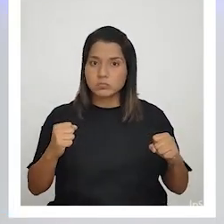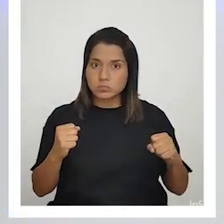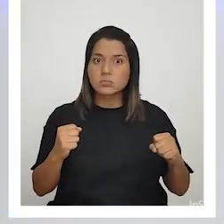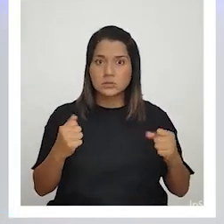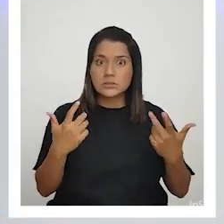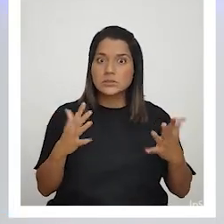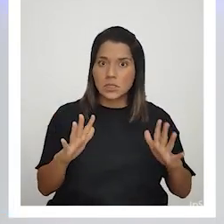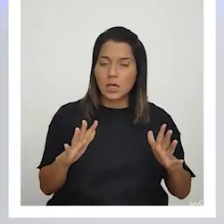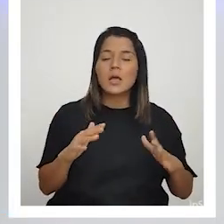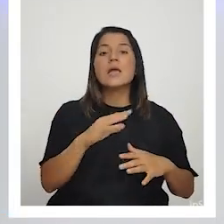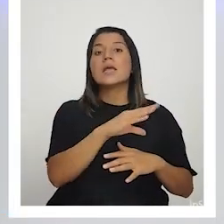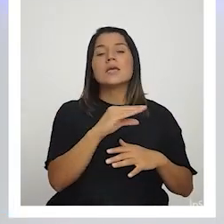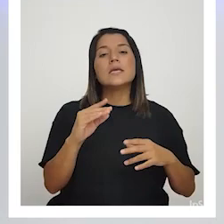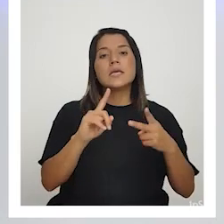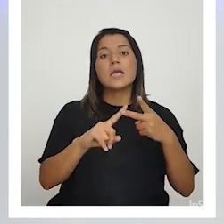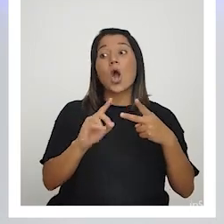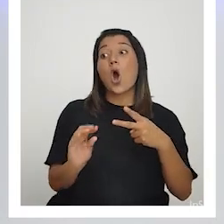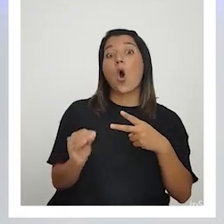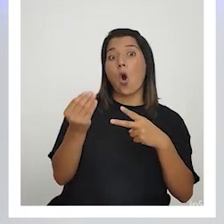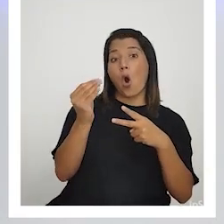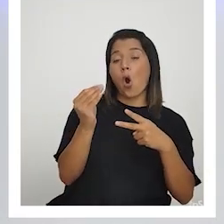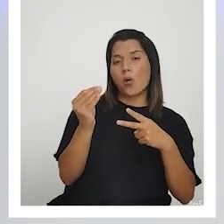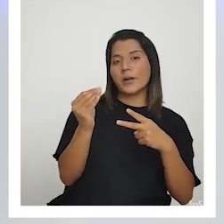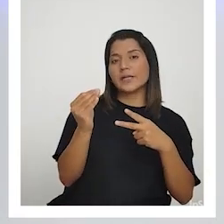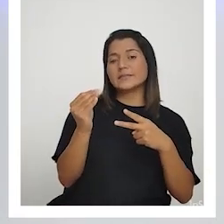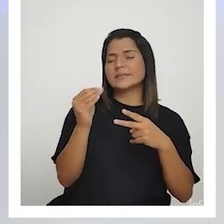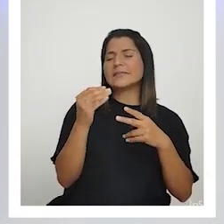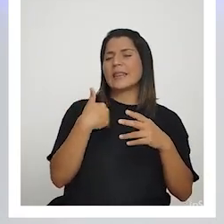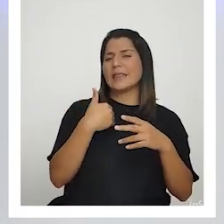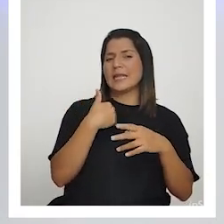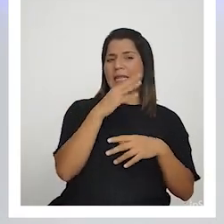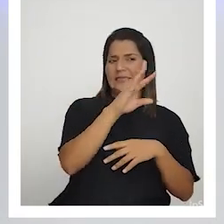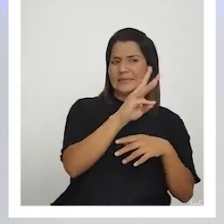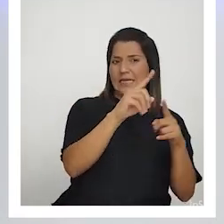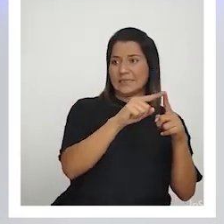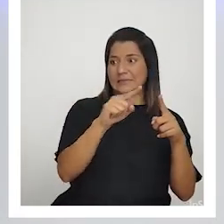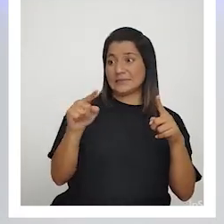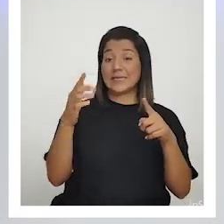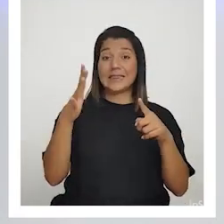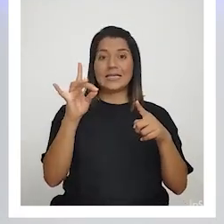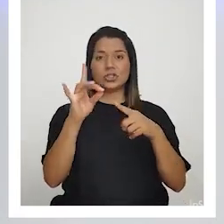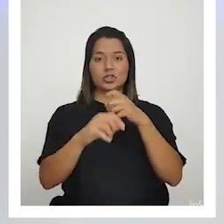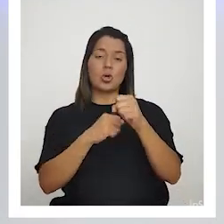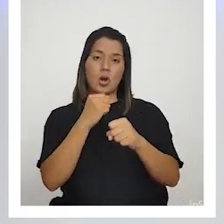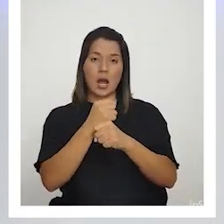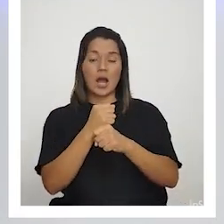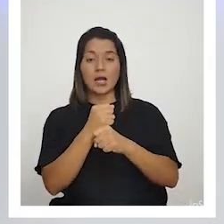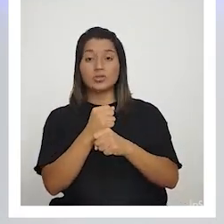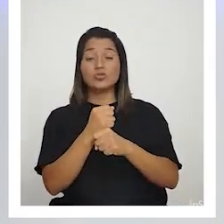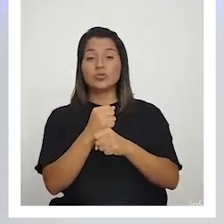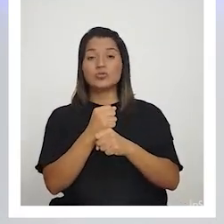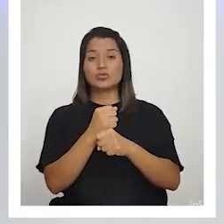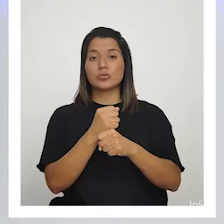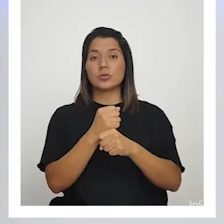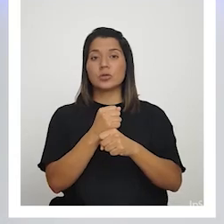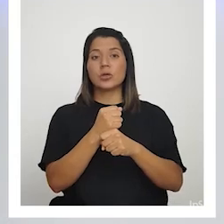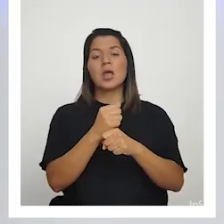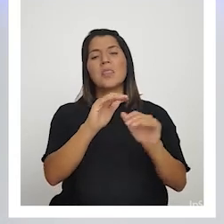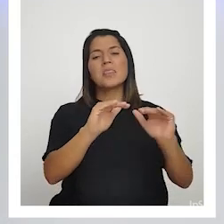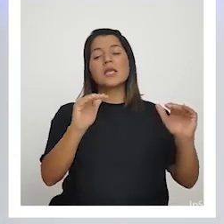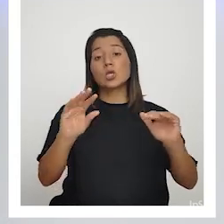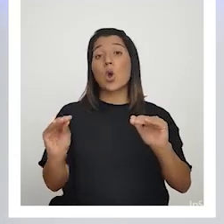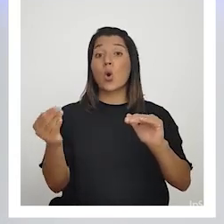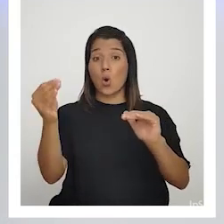los jóvenes o niños entre 6 a 18 años, jóvenes niños en la etapa escolar y jóvenes en la